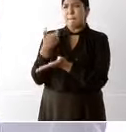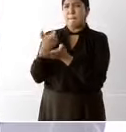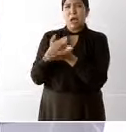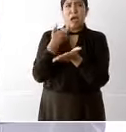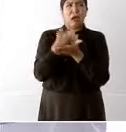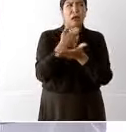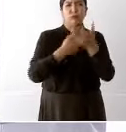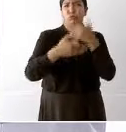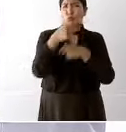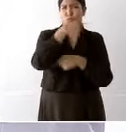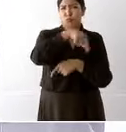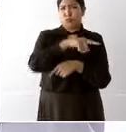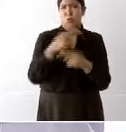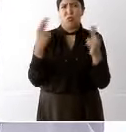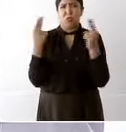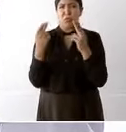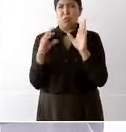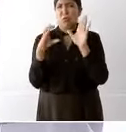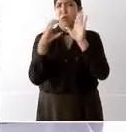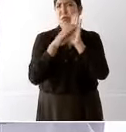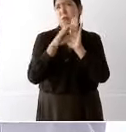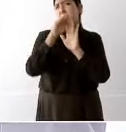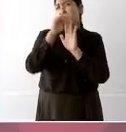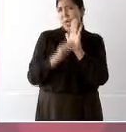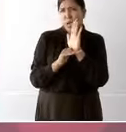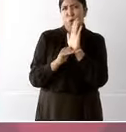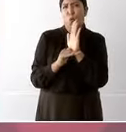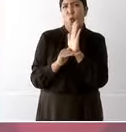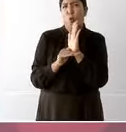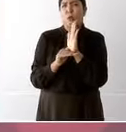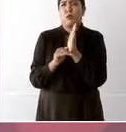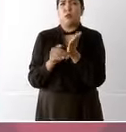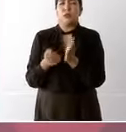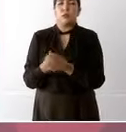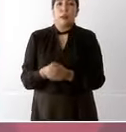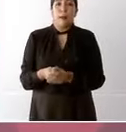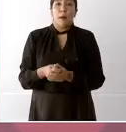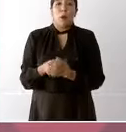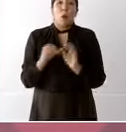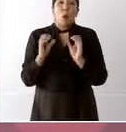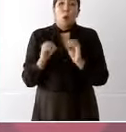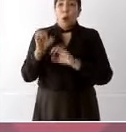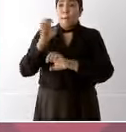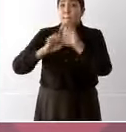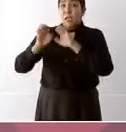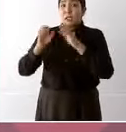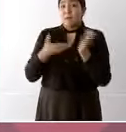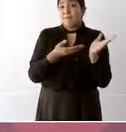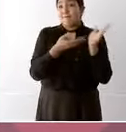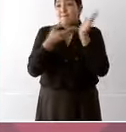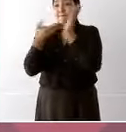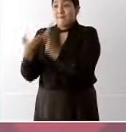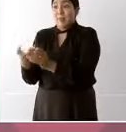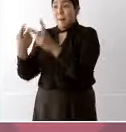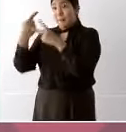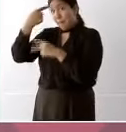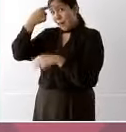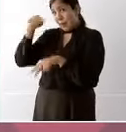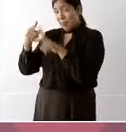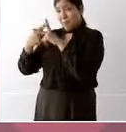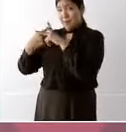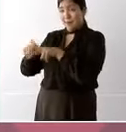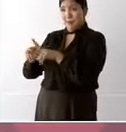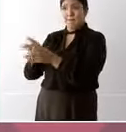el impuesto al valor agregado y el impuesto sobre nómina para las empresas que se instalen, además de una ventanilla única